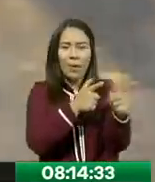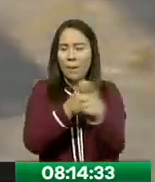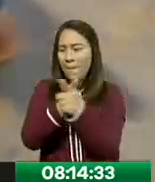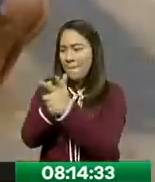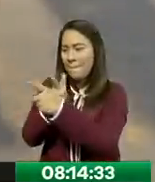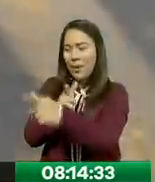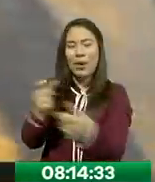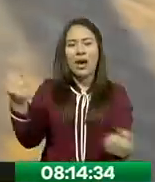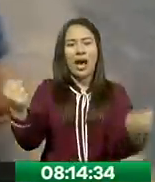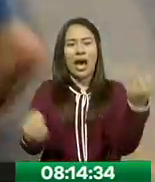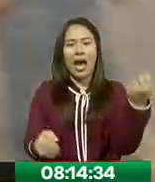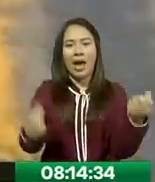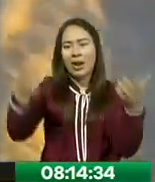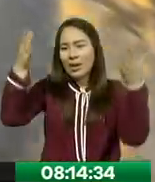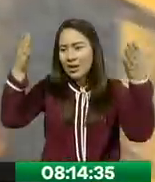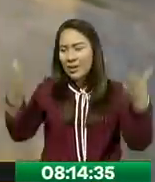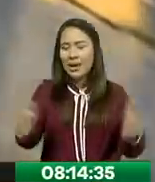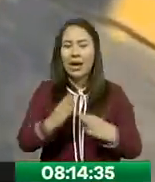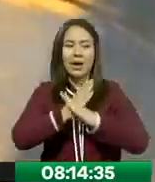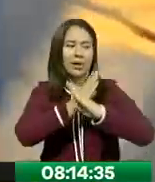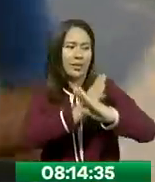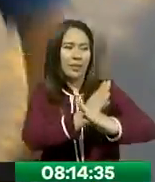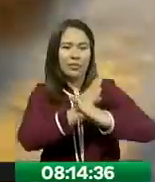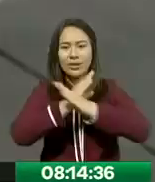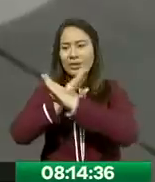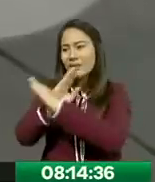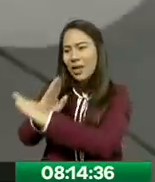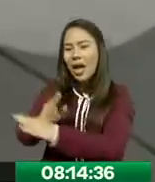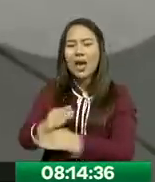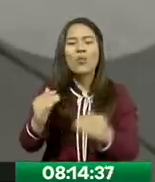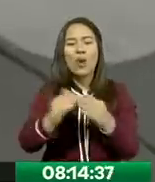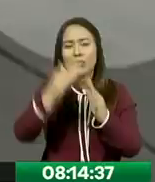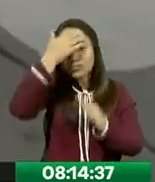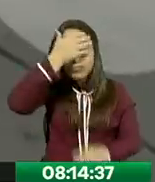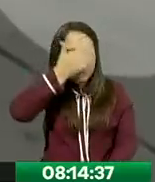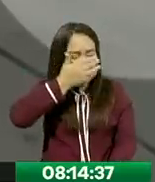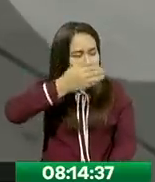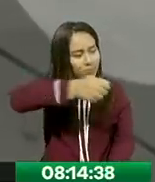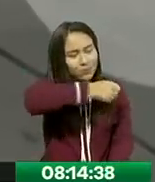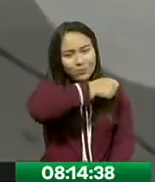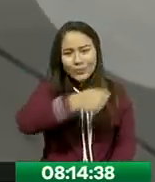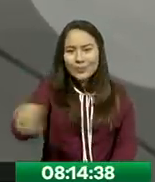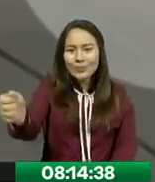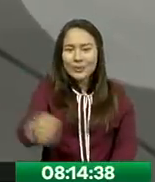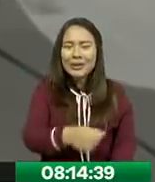ahí y defiéndase como Rambo. Porque el resto,